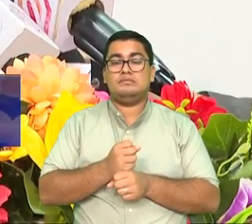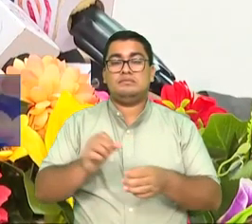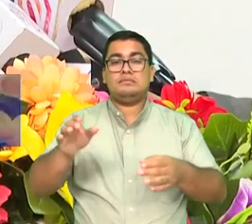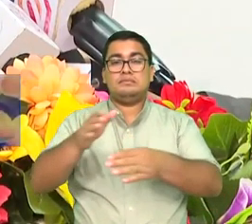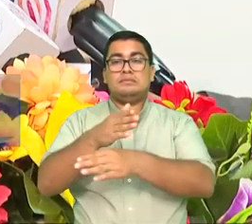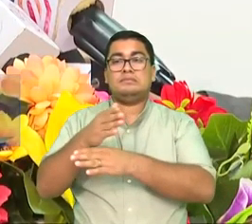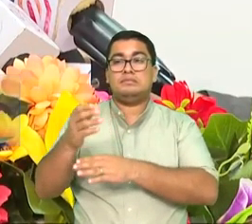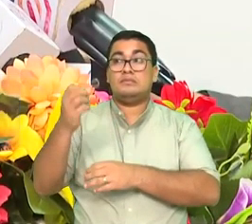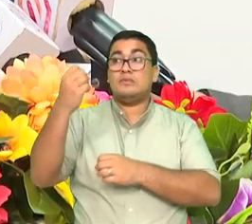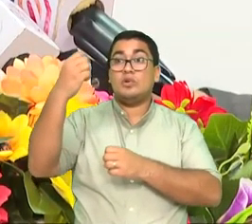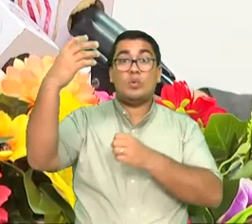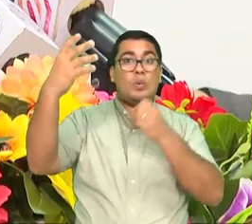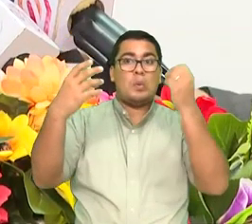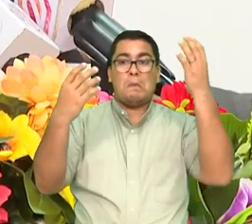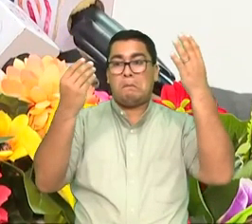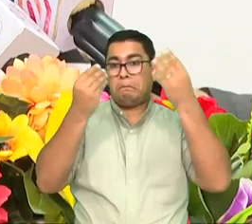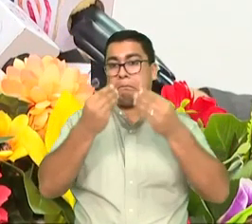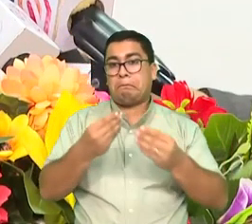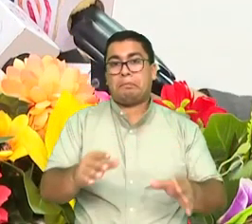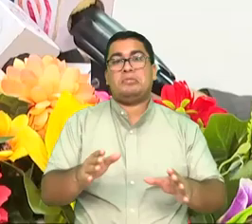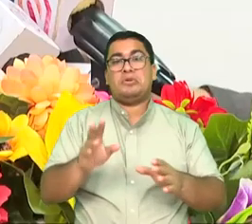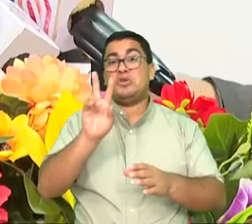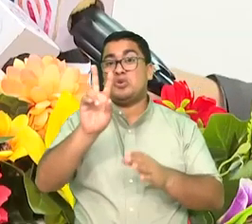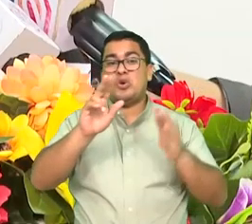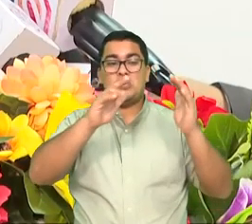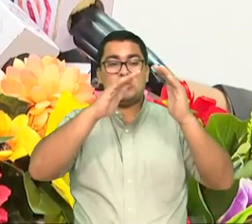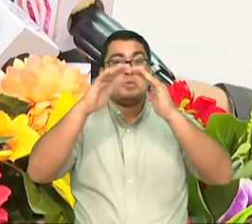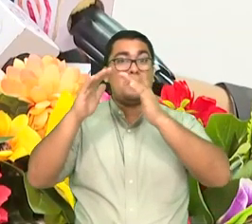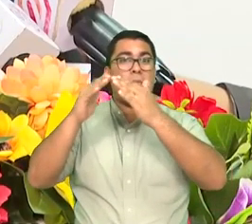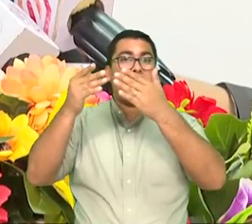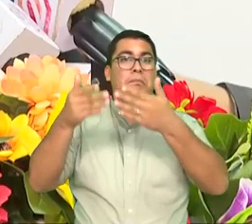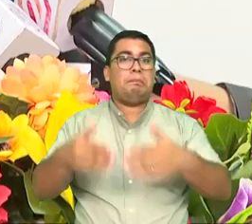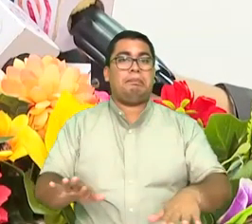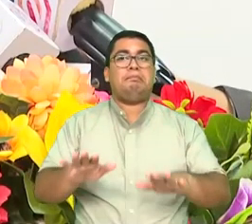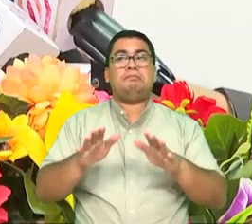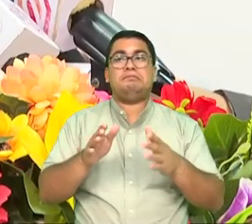iluminación desapareció también. Las casetas, dos casetas que habían ahí también